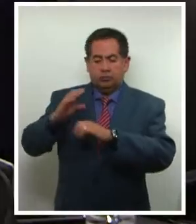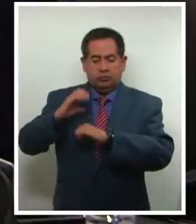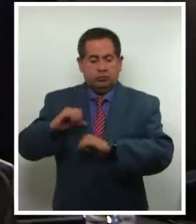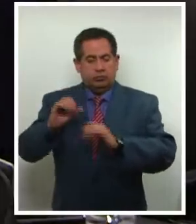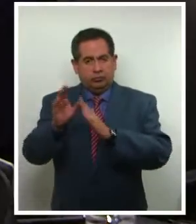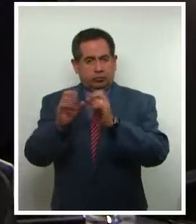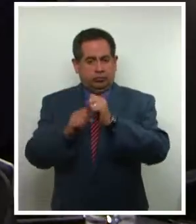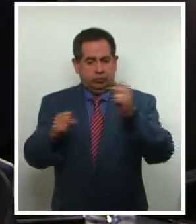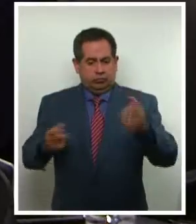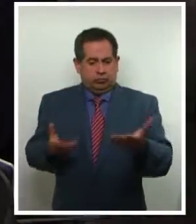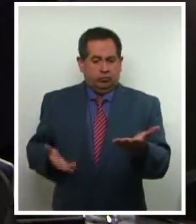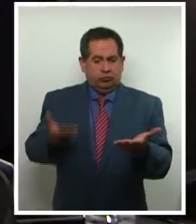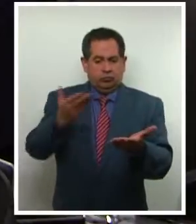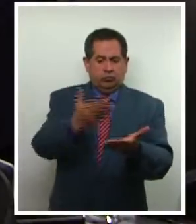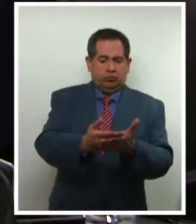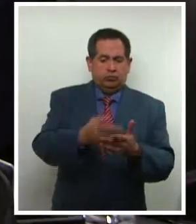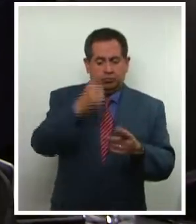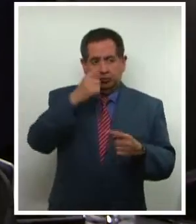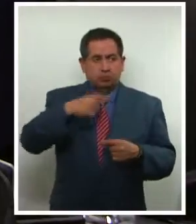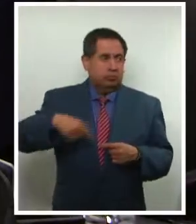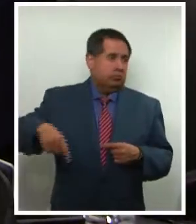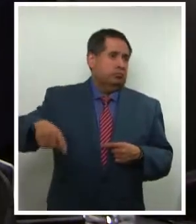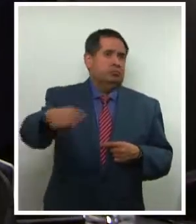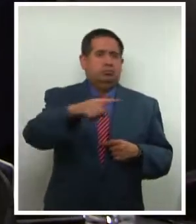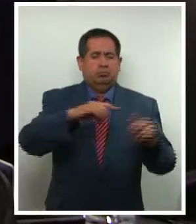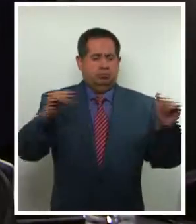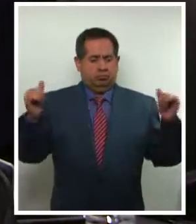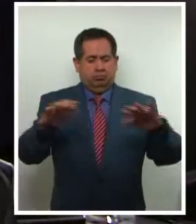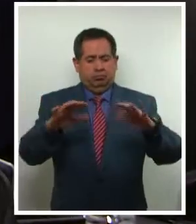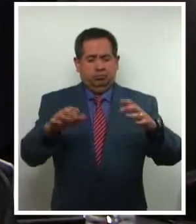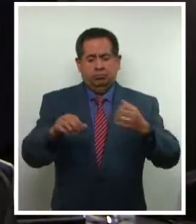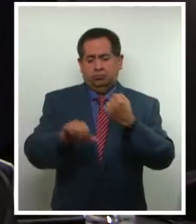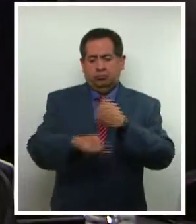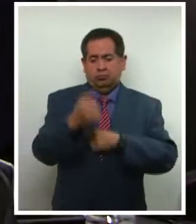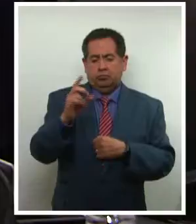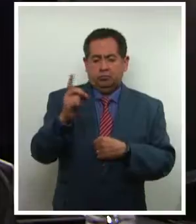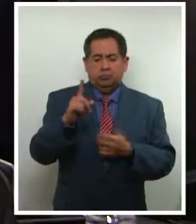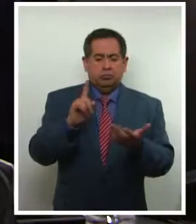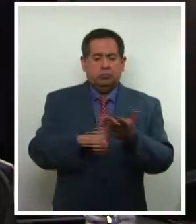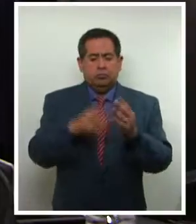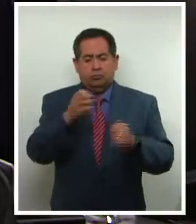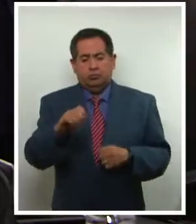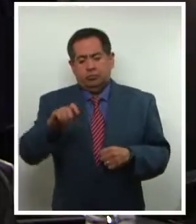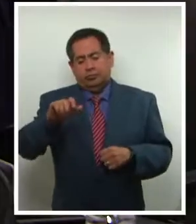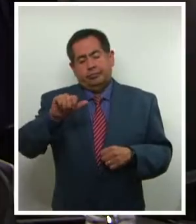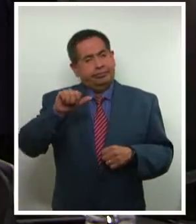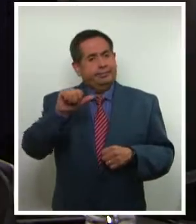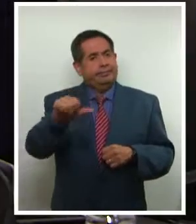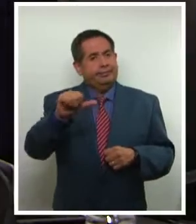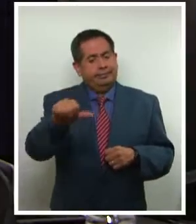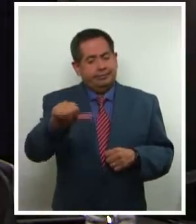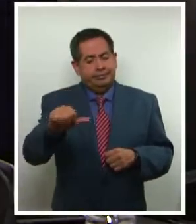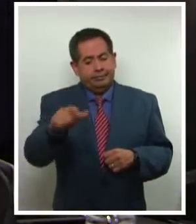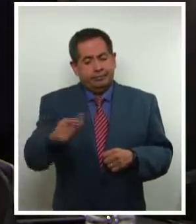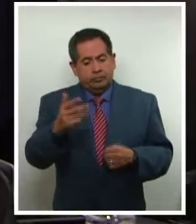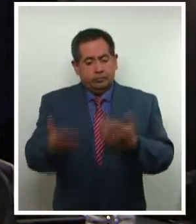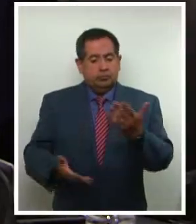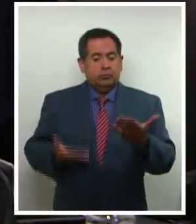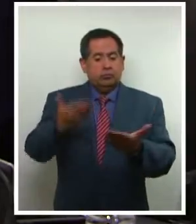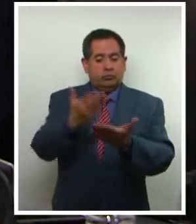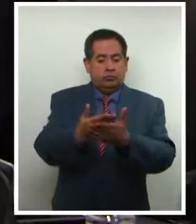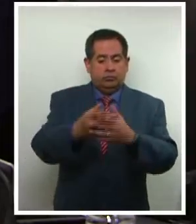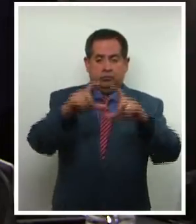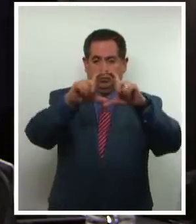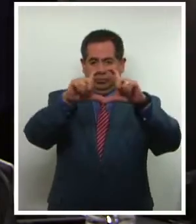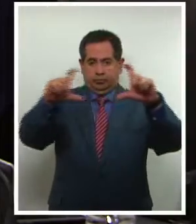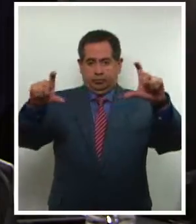presentó a la consideración de la Asamblea el 11 de diciembre de 1916 una propuesta de